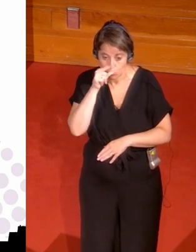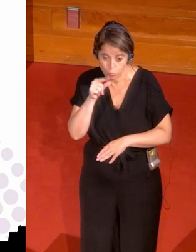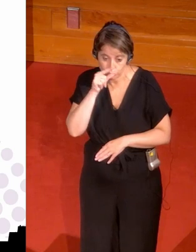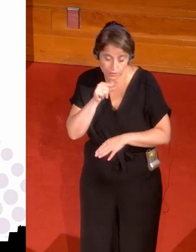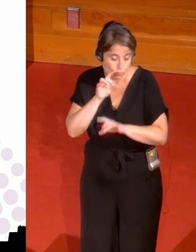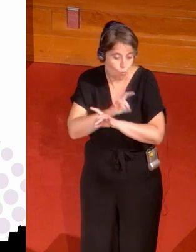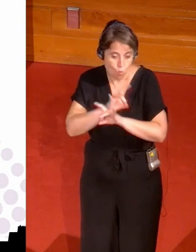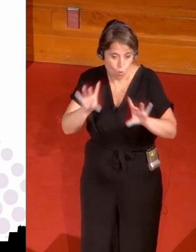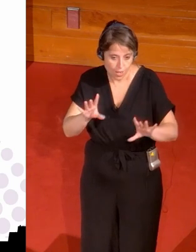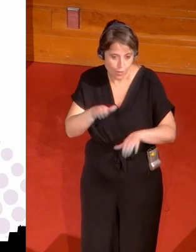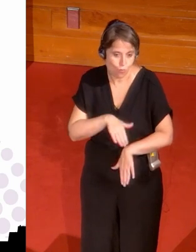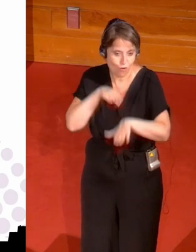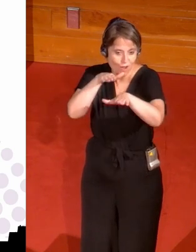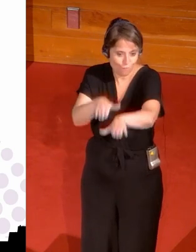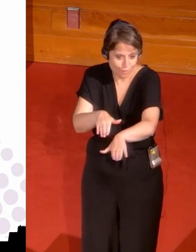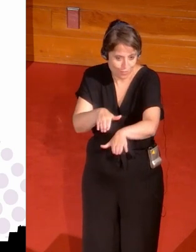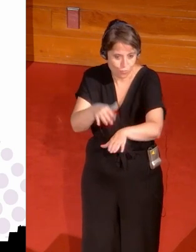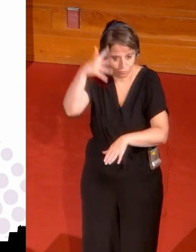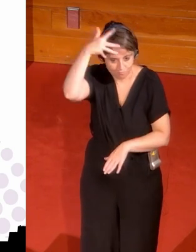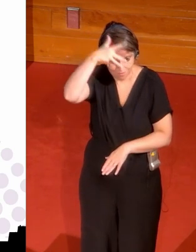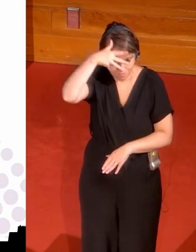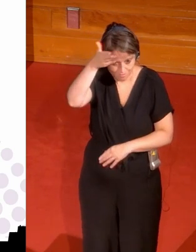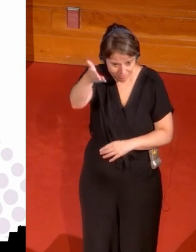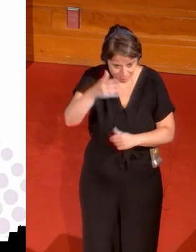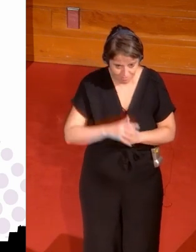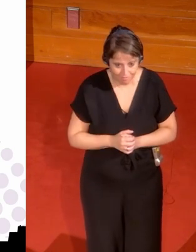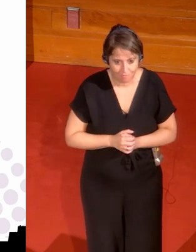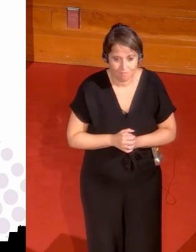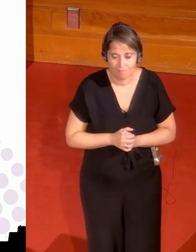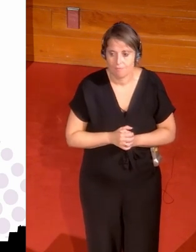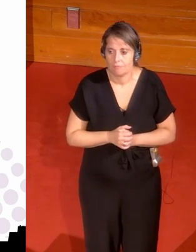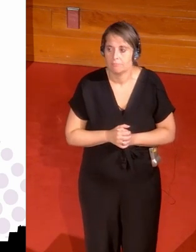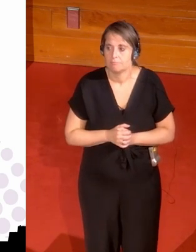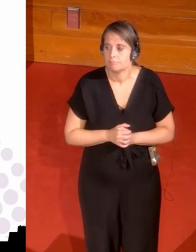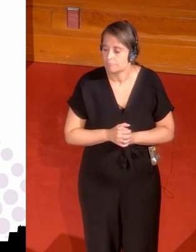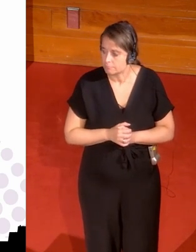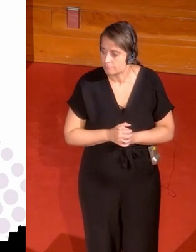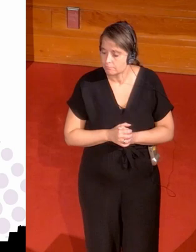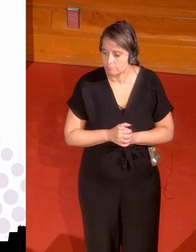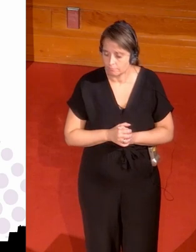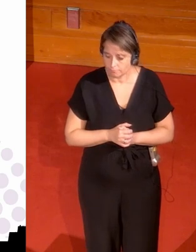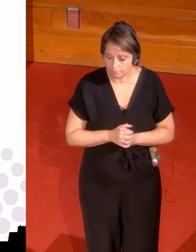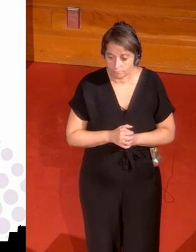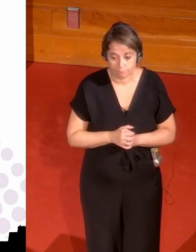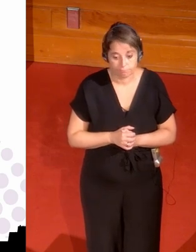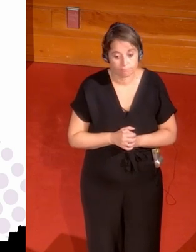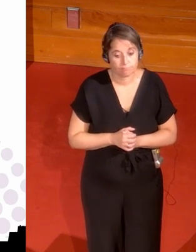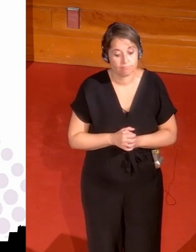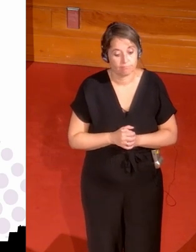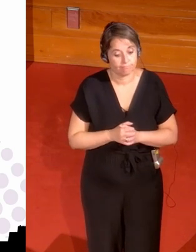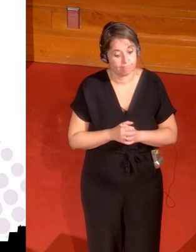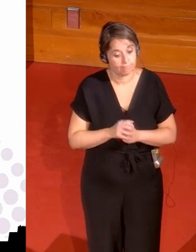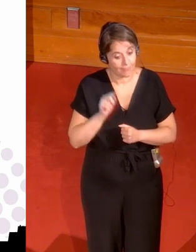clarísimamente es a favor de Donald de Donald Trump Y eso más